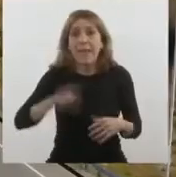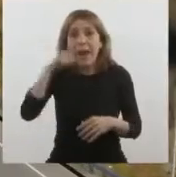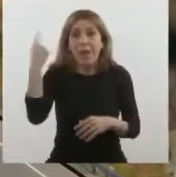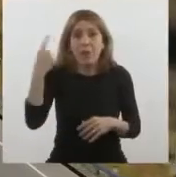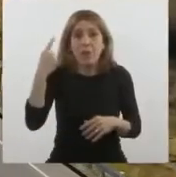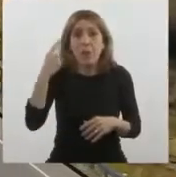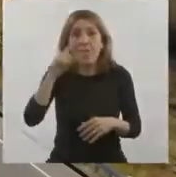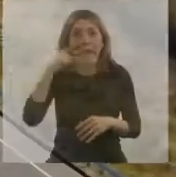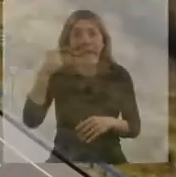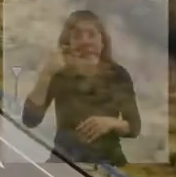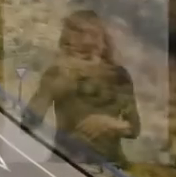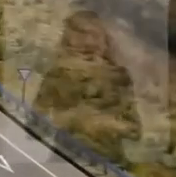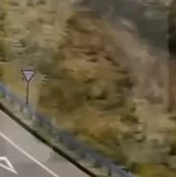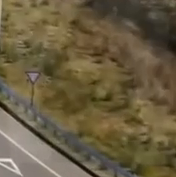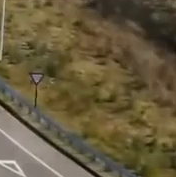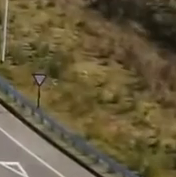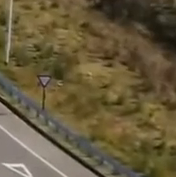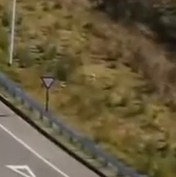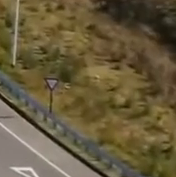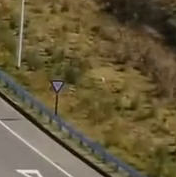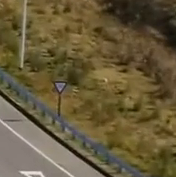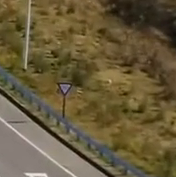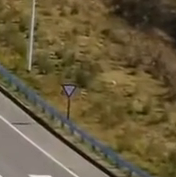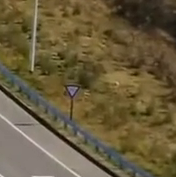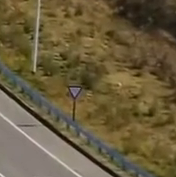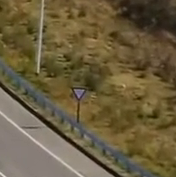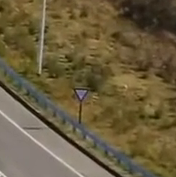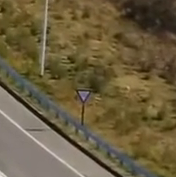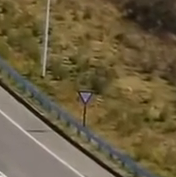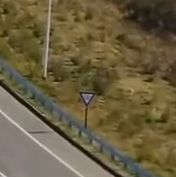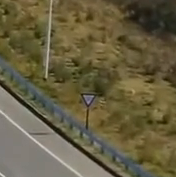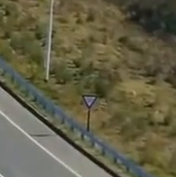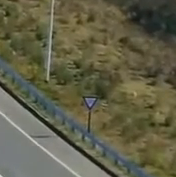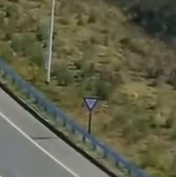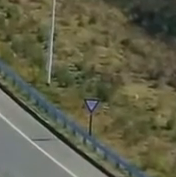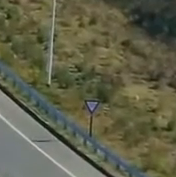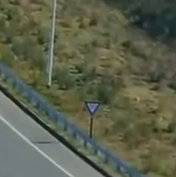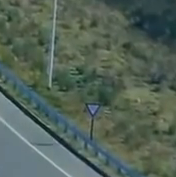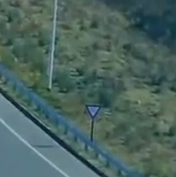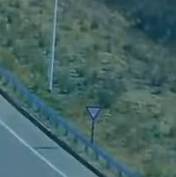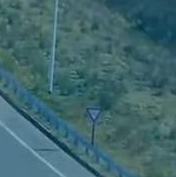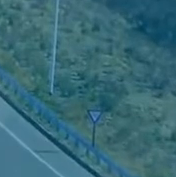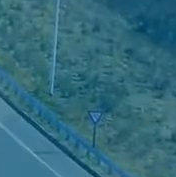de la Nación, Alberto Fernández. A todos y a todas, muchas gracias por su presencia.